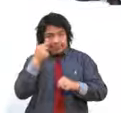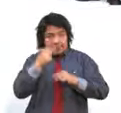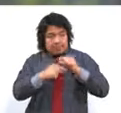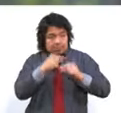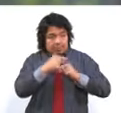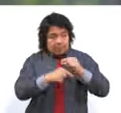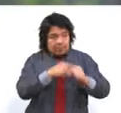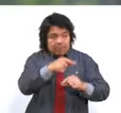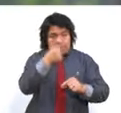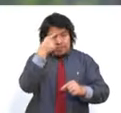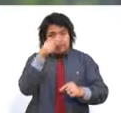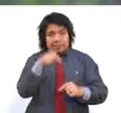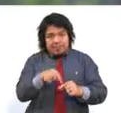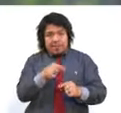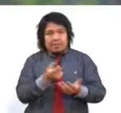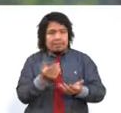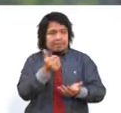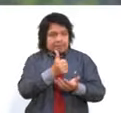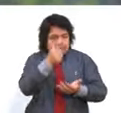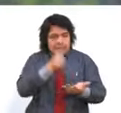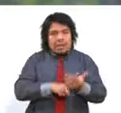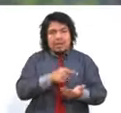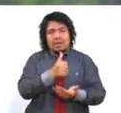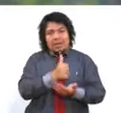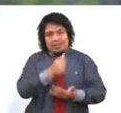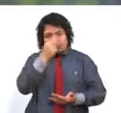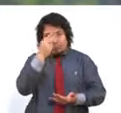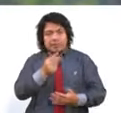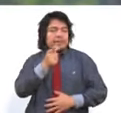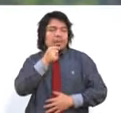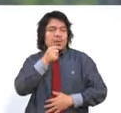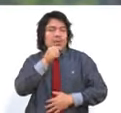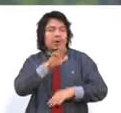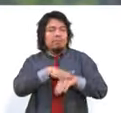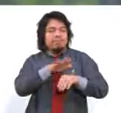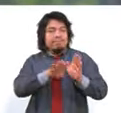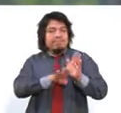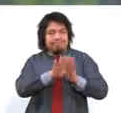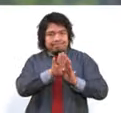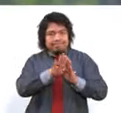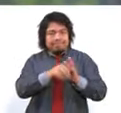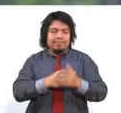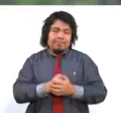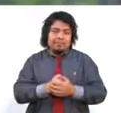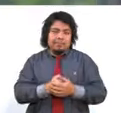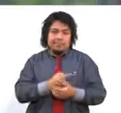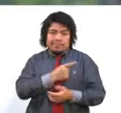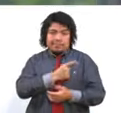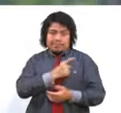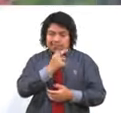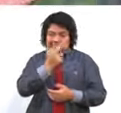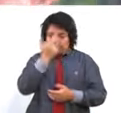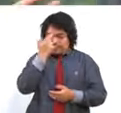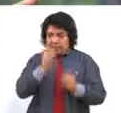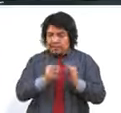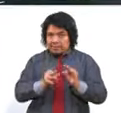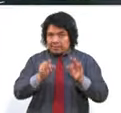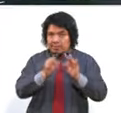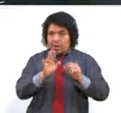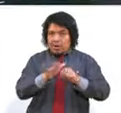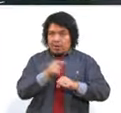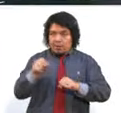que implementan las policías de la Ciudad de México. Y es importante también el trabajo